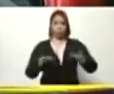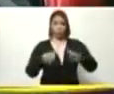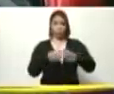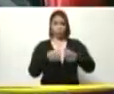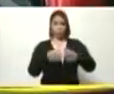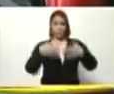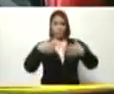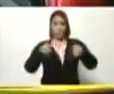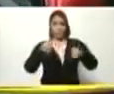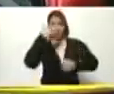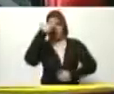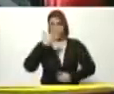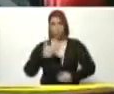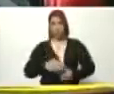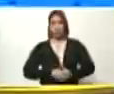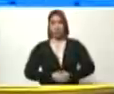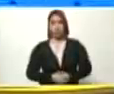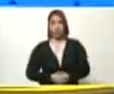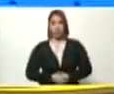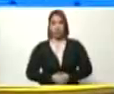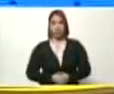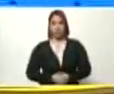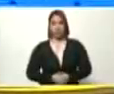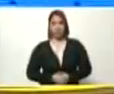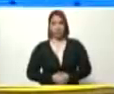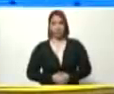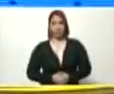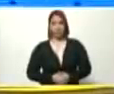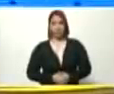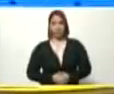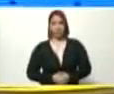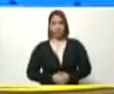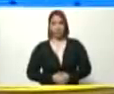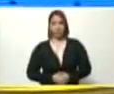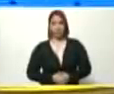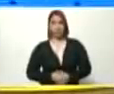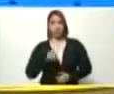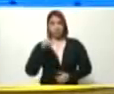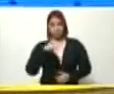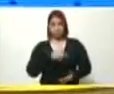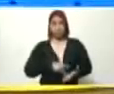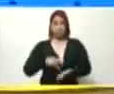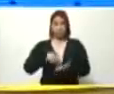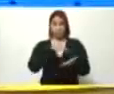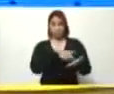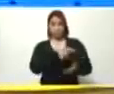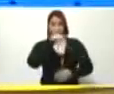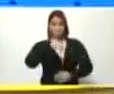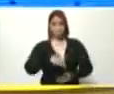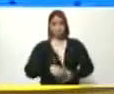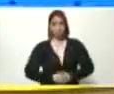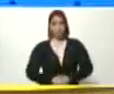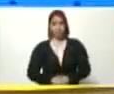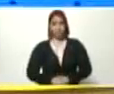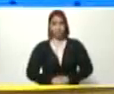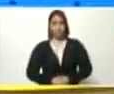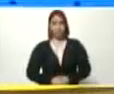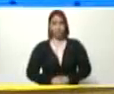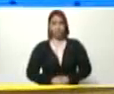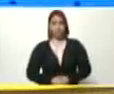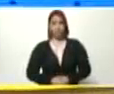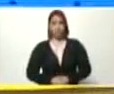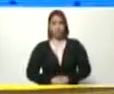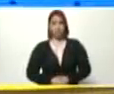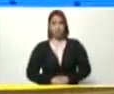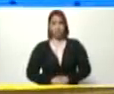Judicial Penal Militar, presente. También están presentes aquí en el puesto de comando